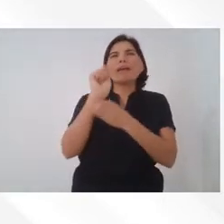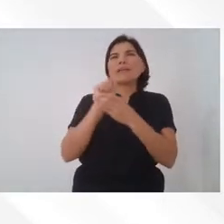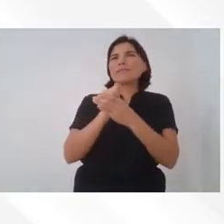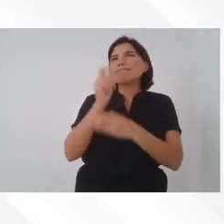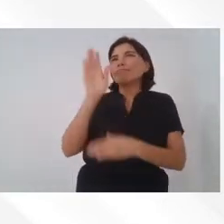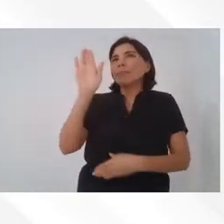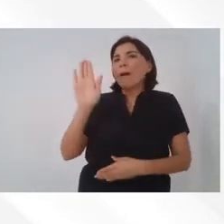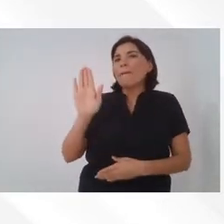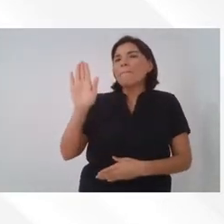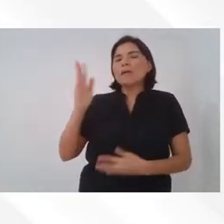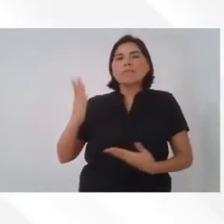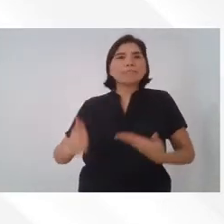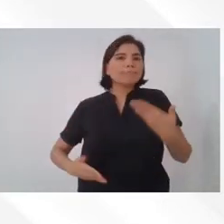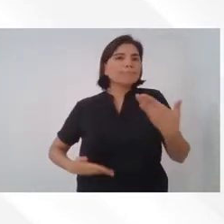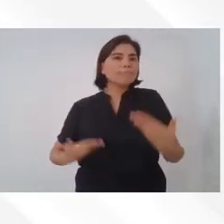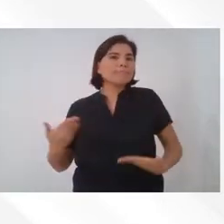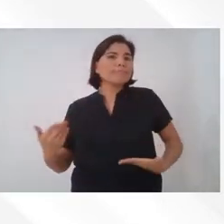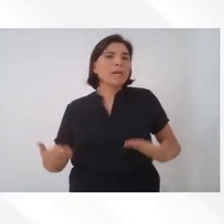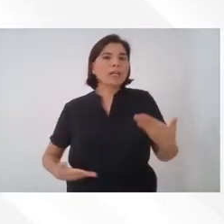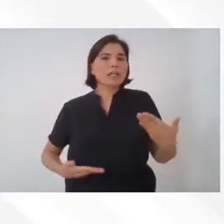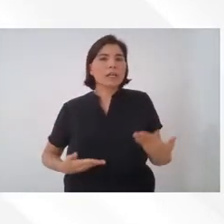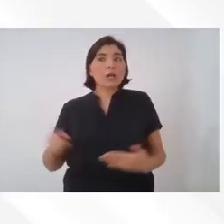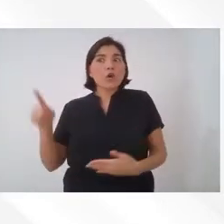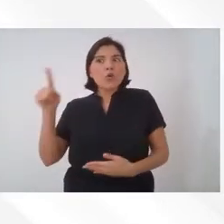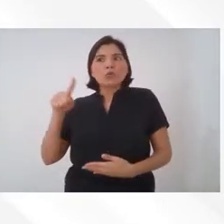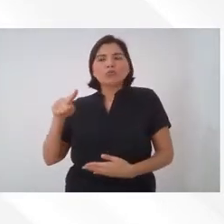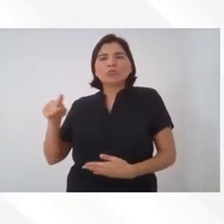Traten de sentir la temperatura del lugar,